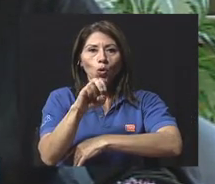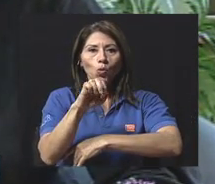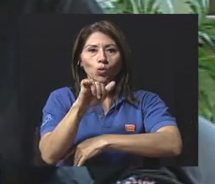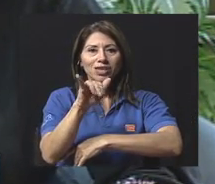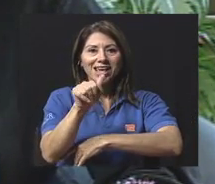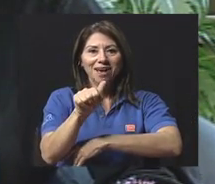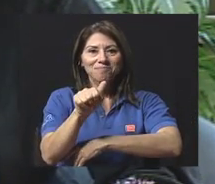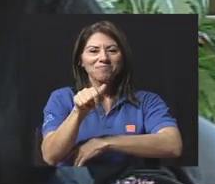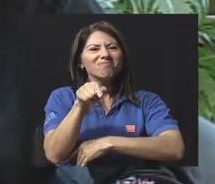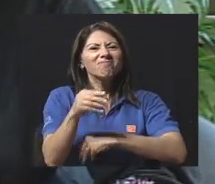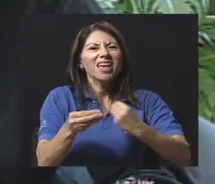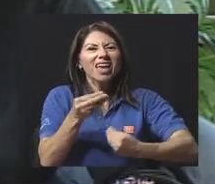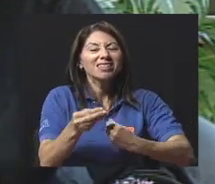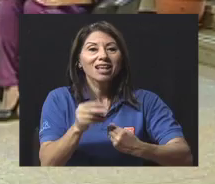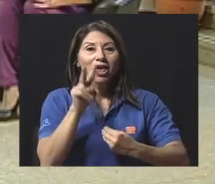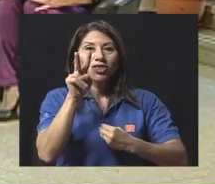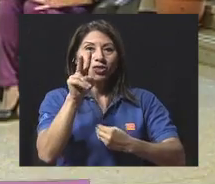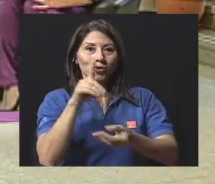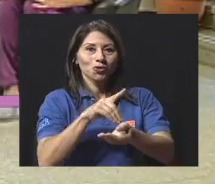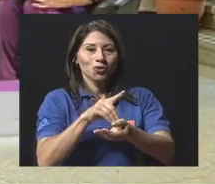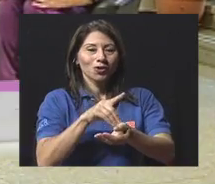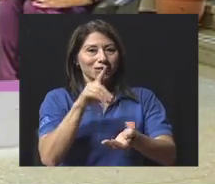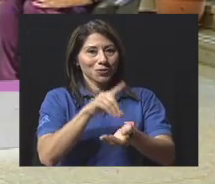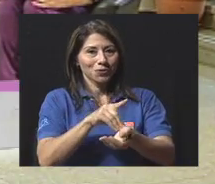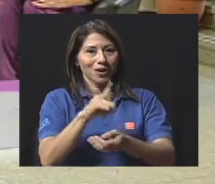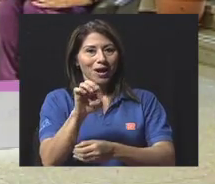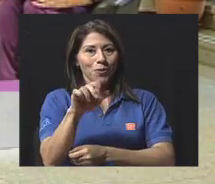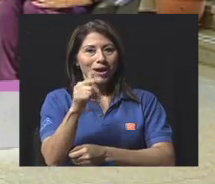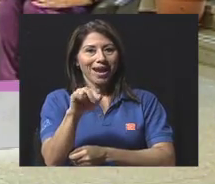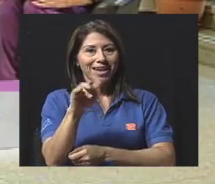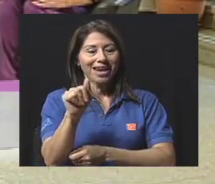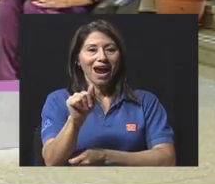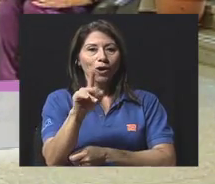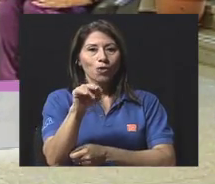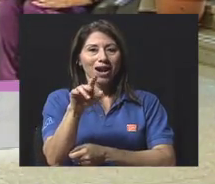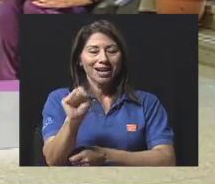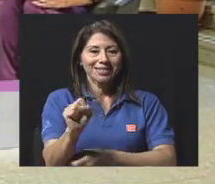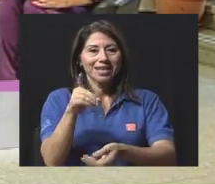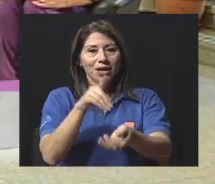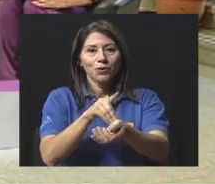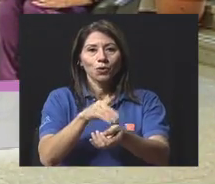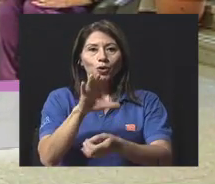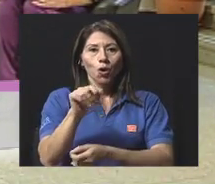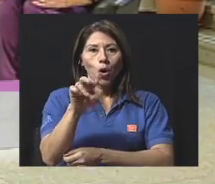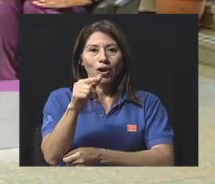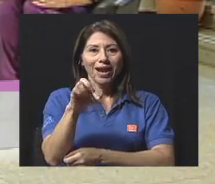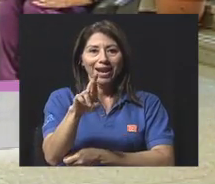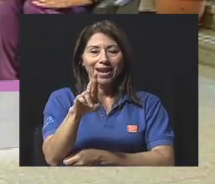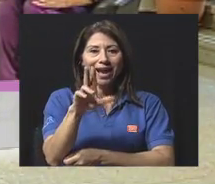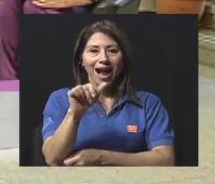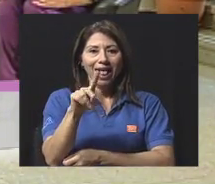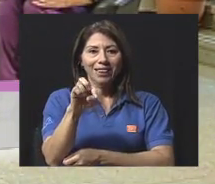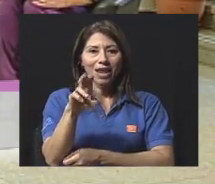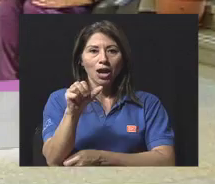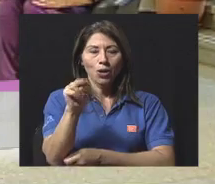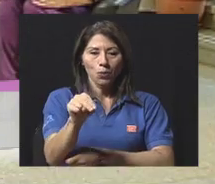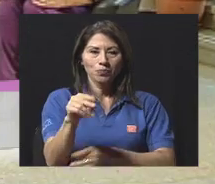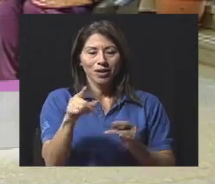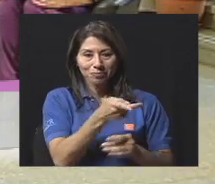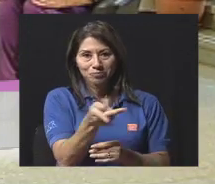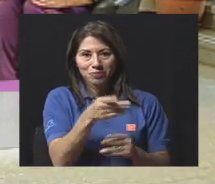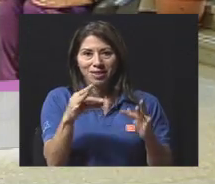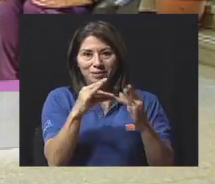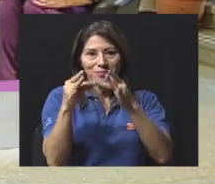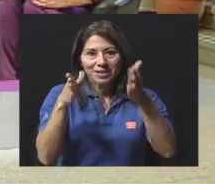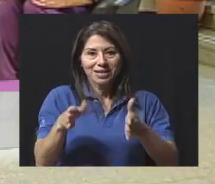ch bu y para ello Contamos con la presencia de dos especialistas se trata de la doctora Eugenia Corrales ella es viróloga y el doctor olger Calderón